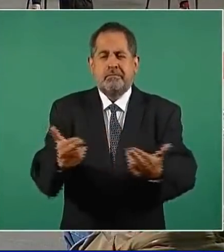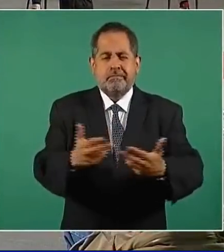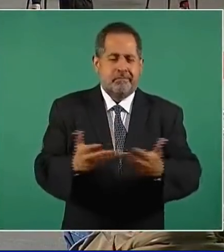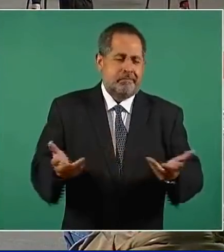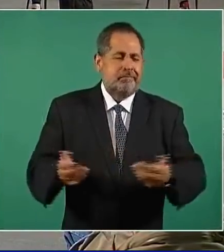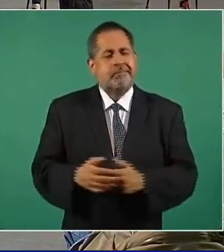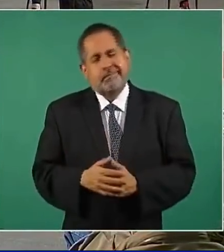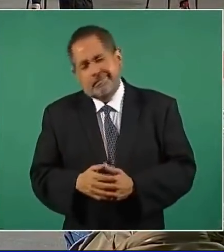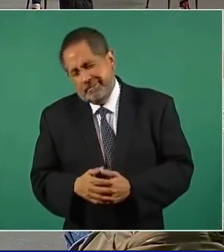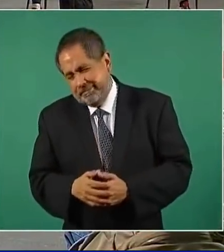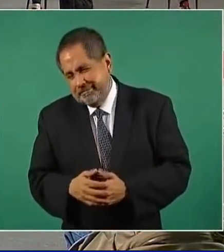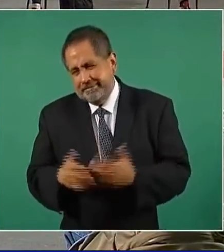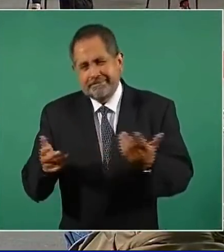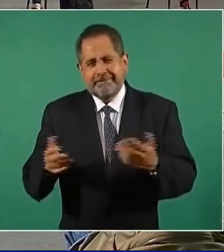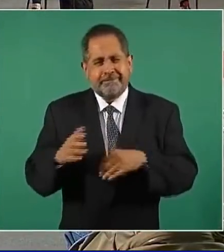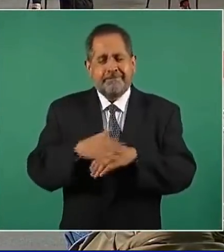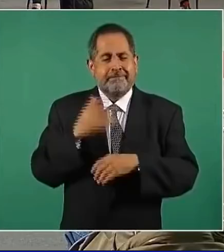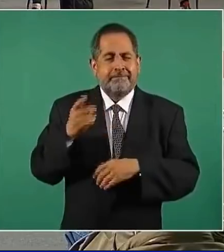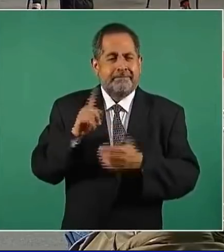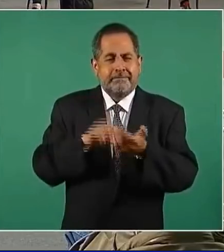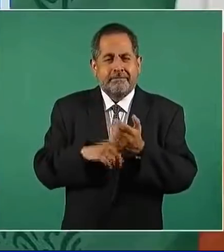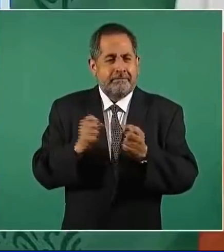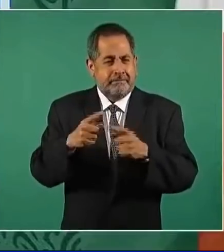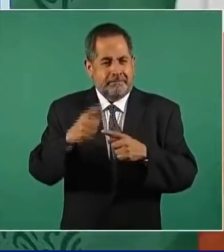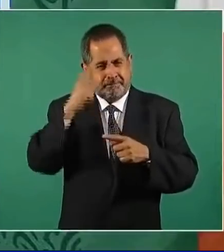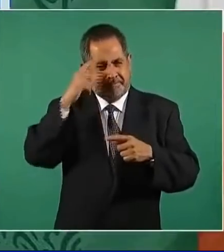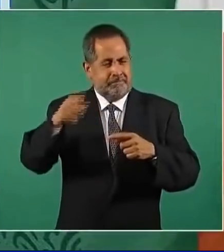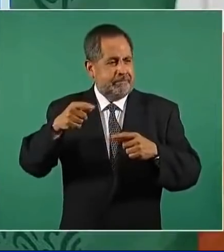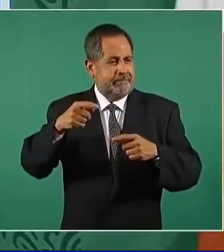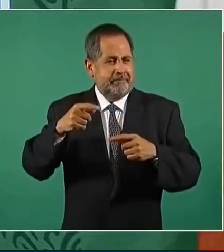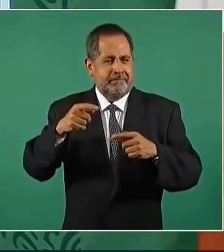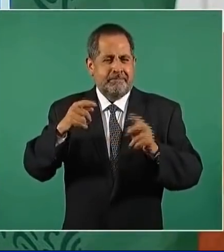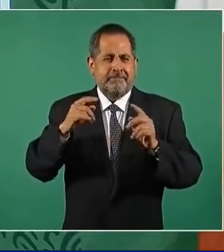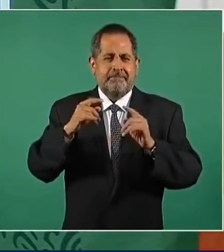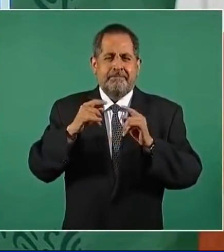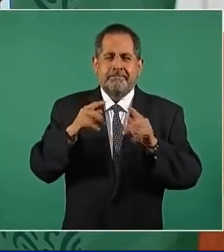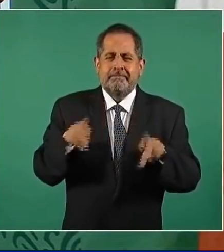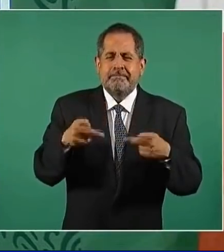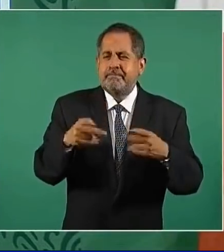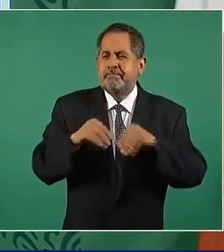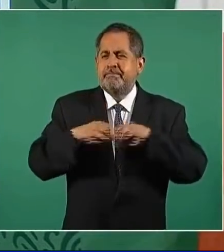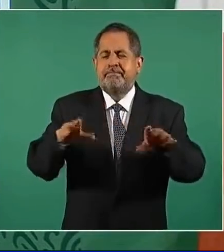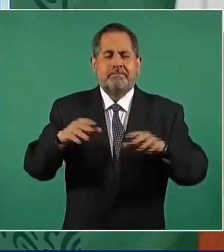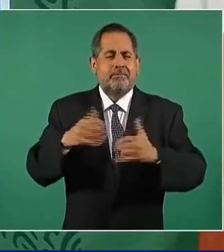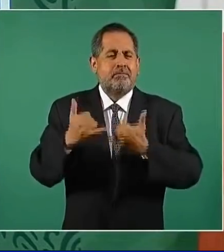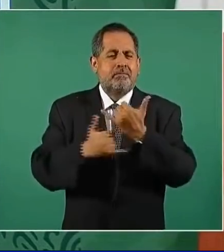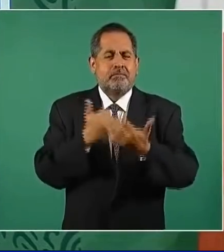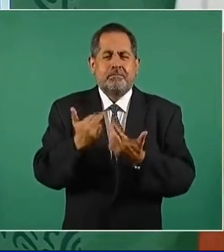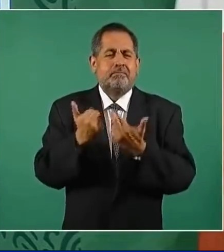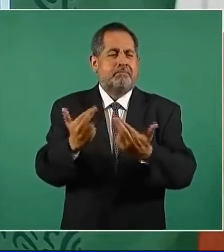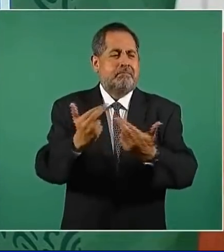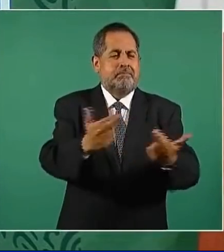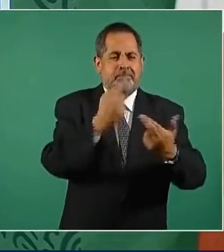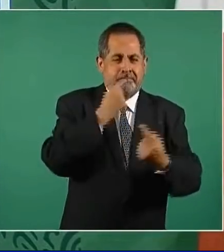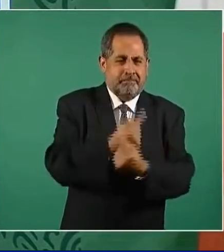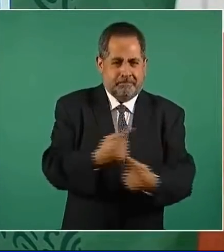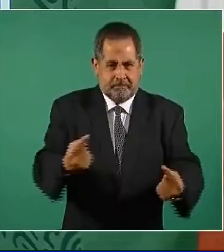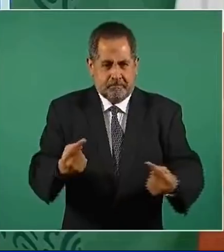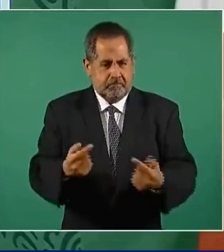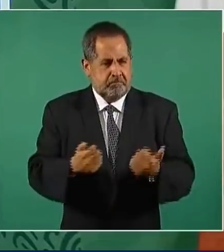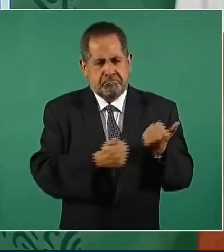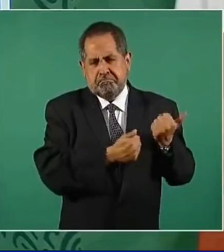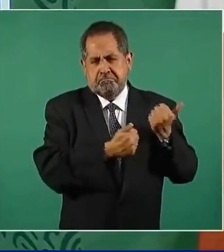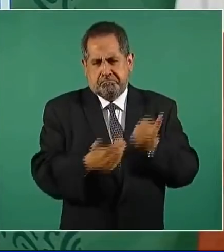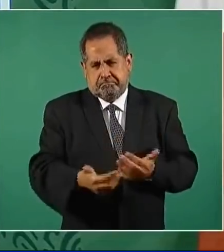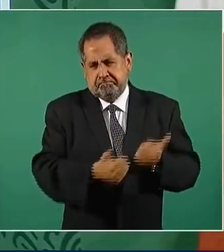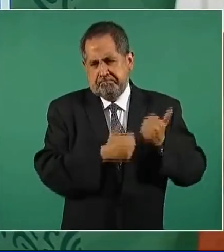participan pues muchas instituciones y se llevan mercancías